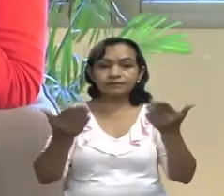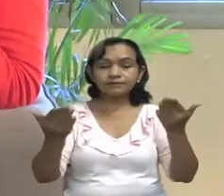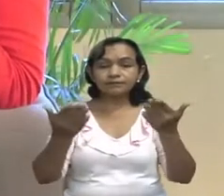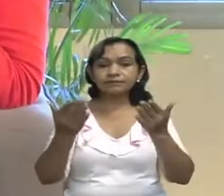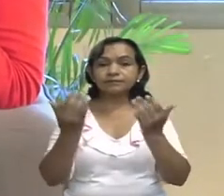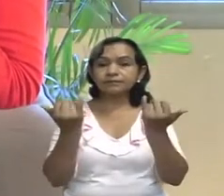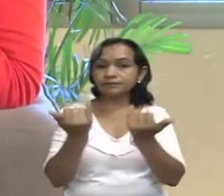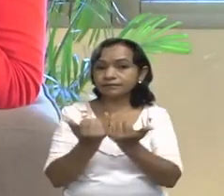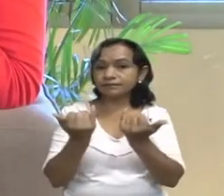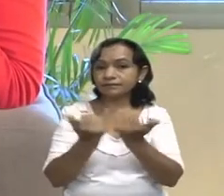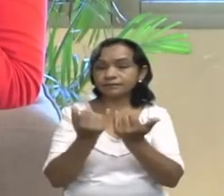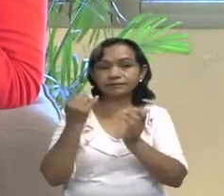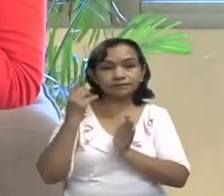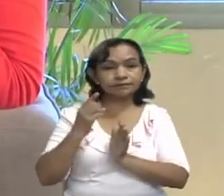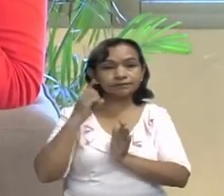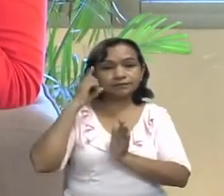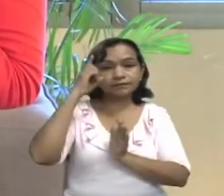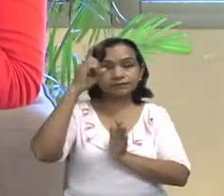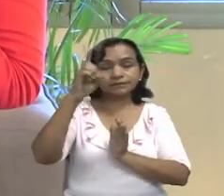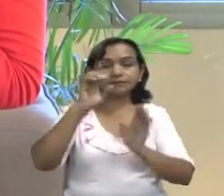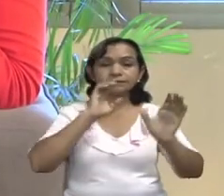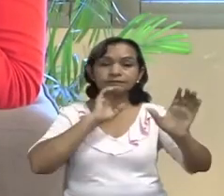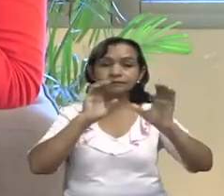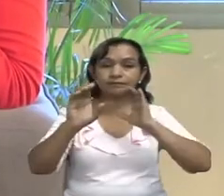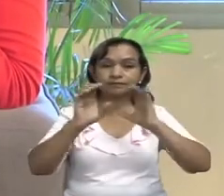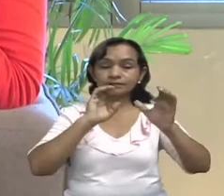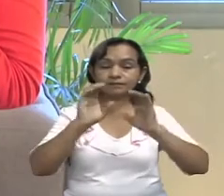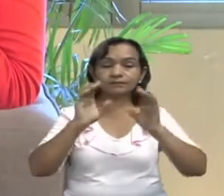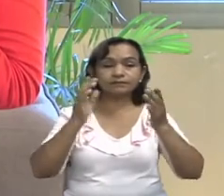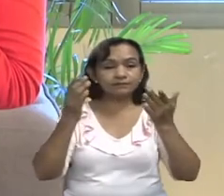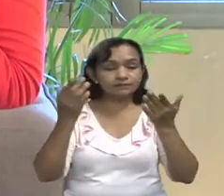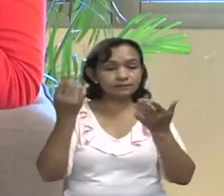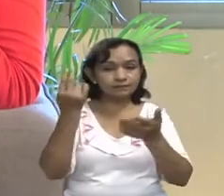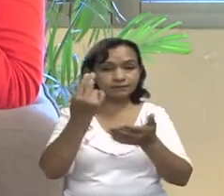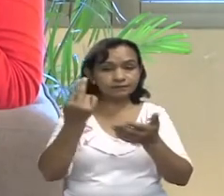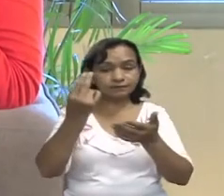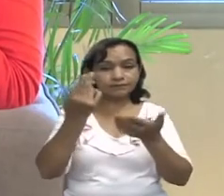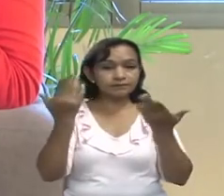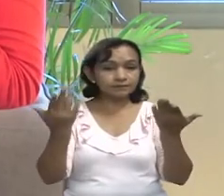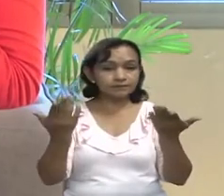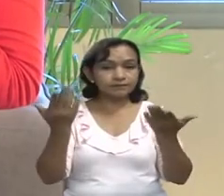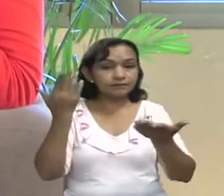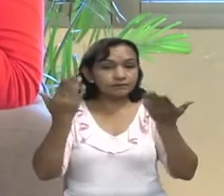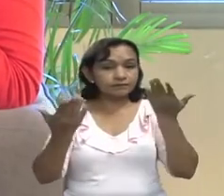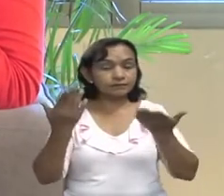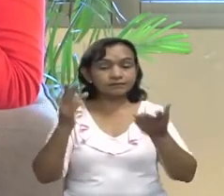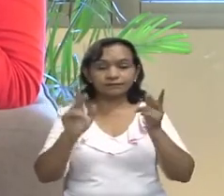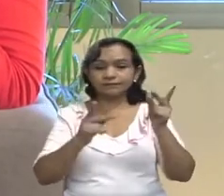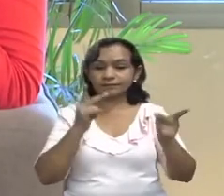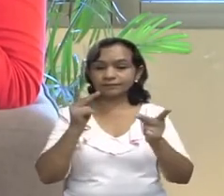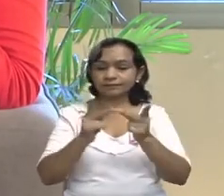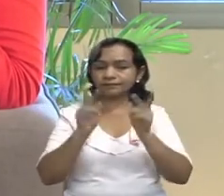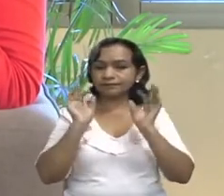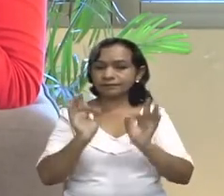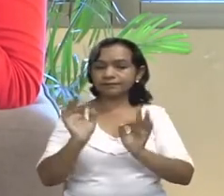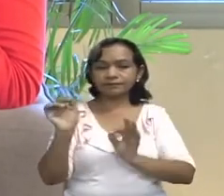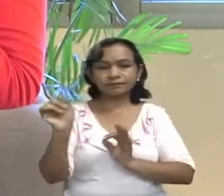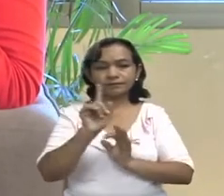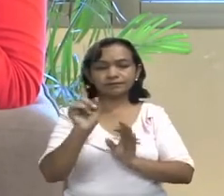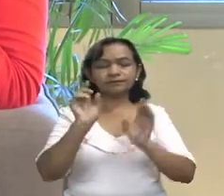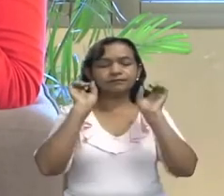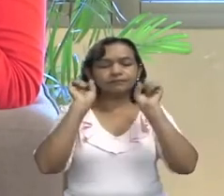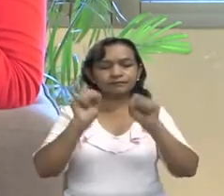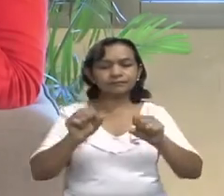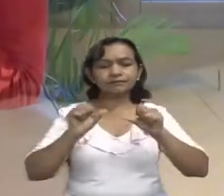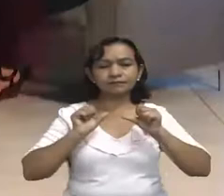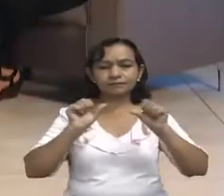mismo paso pues del avance de las comunicaciones y de la tecnología. Creo que a lo mejor no seamos perfectos, pero creo que sí podemos